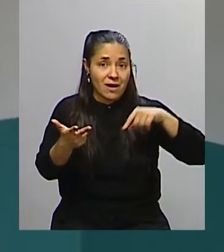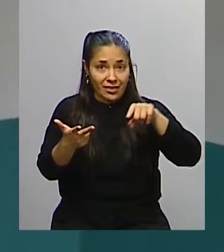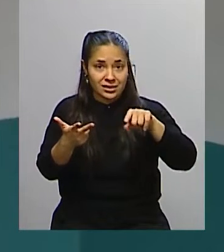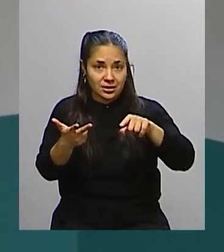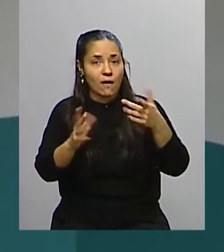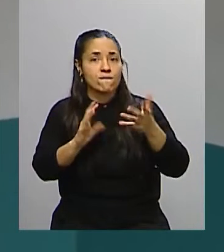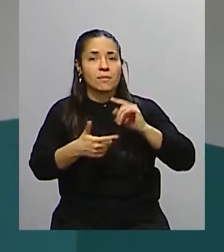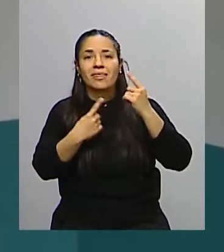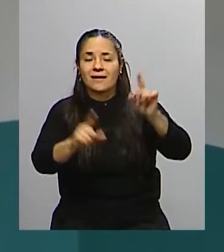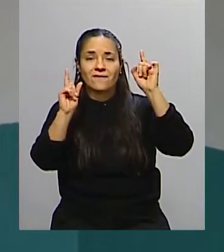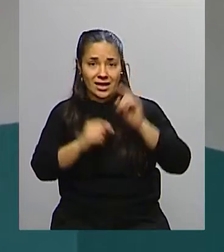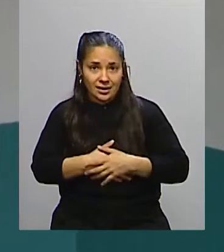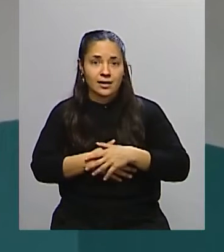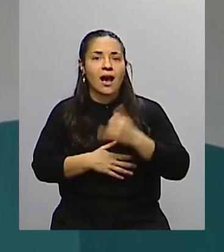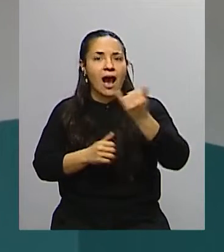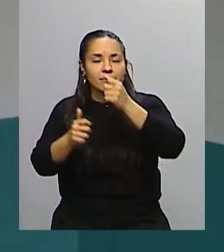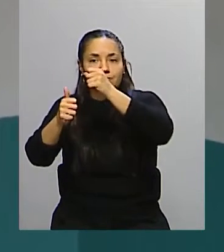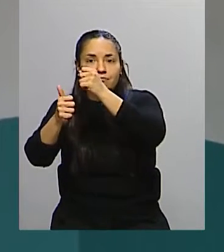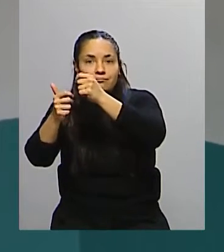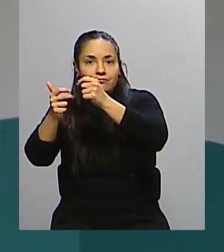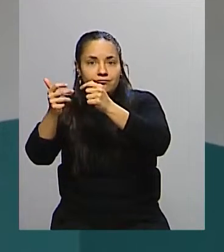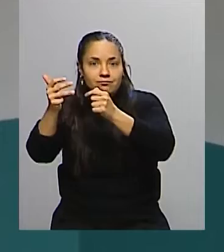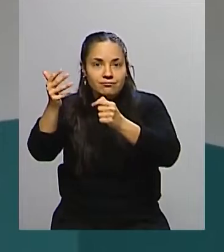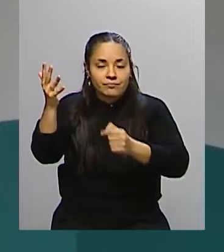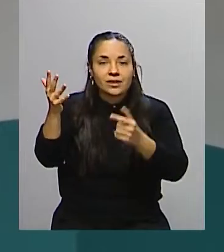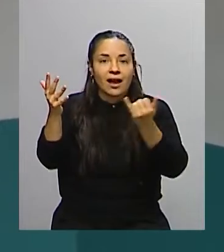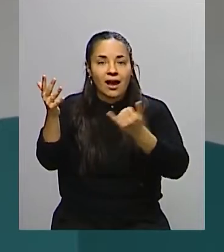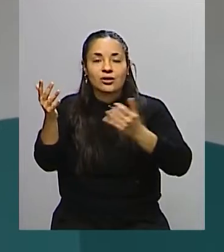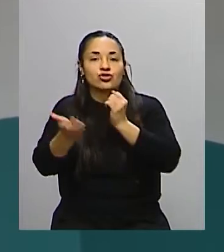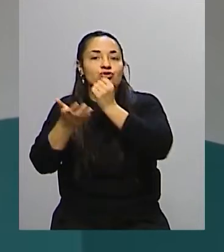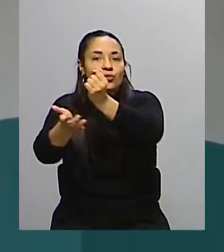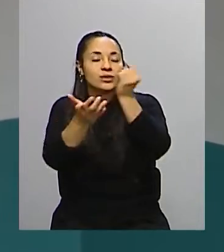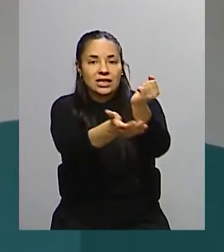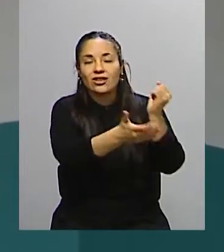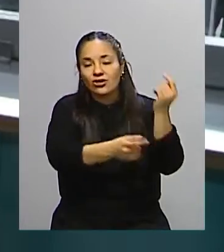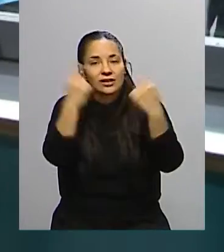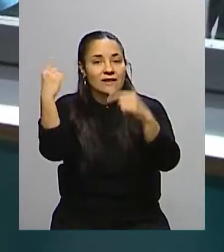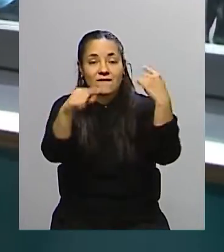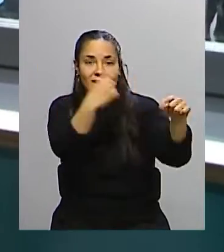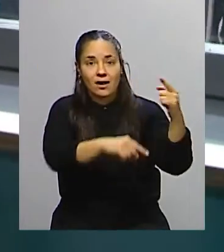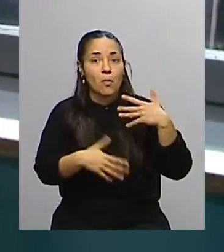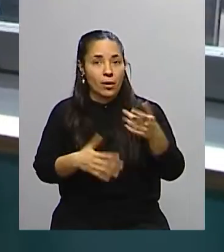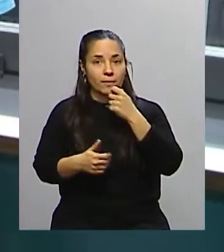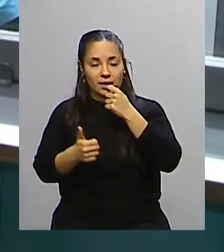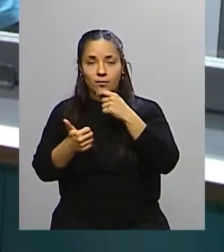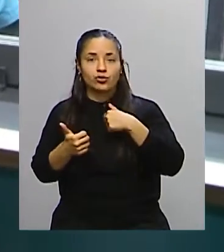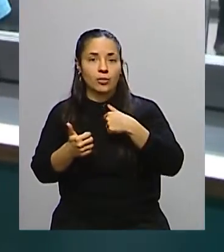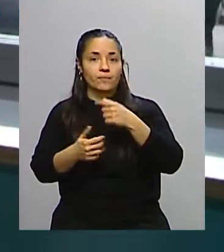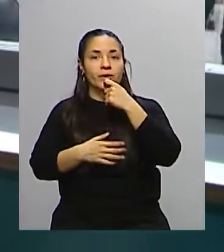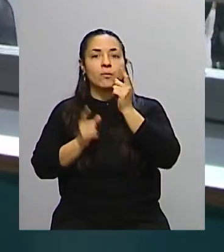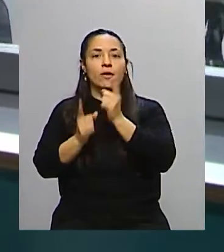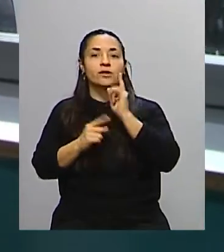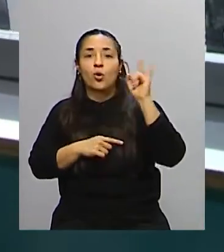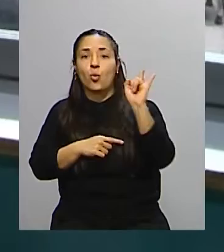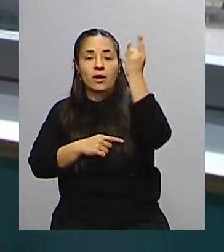otros. Fíjate que tienen muchos subsistemas que empiezan a haber subsidios cruzados entre ellos. Yo me puedo atender puedo aportar a 3 sistemas. Yo, por ejemplo, soy docente en la